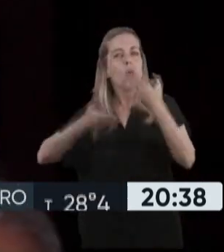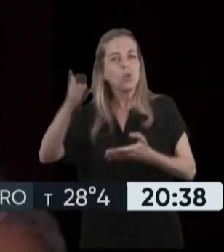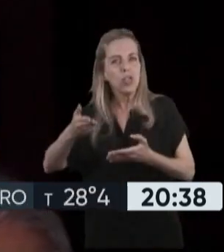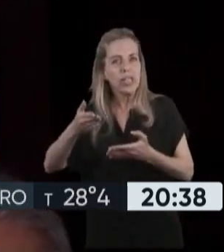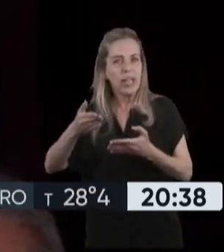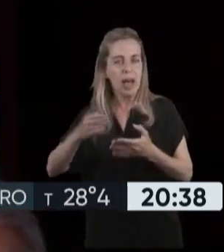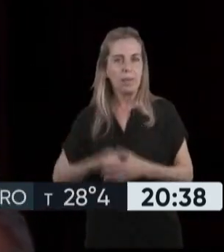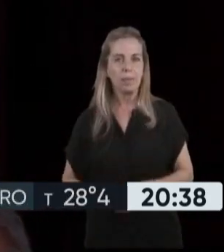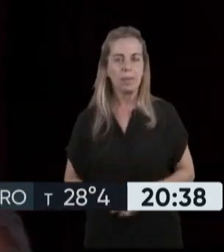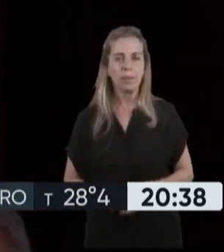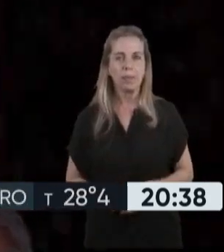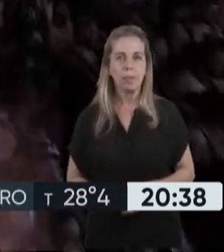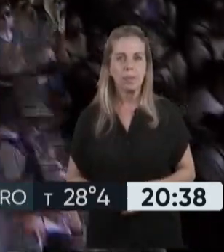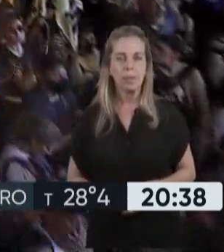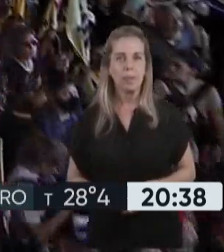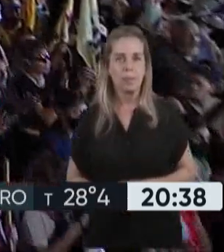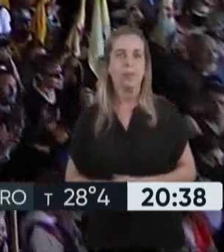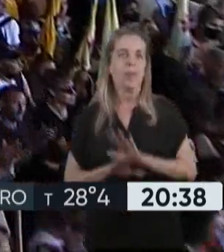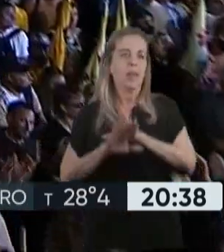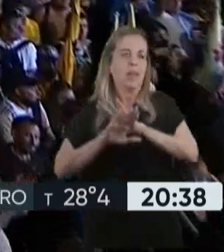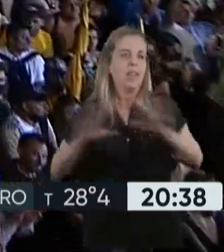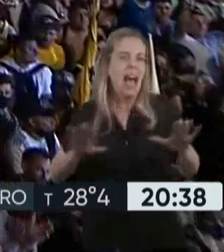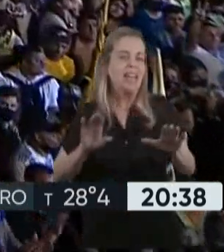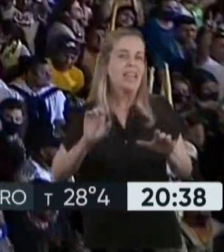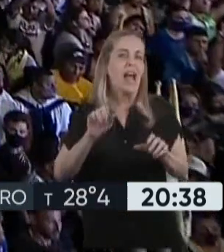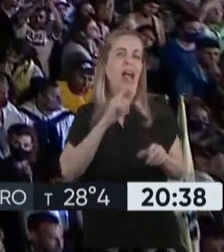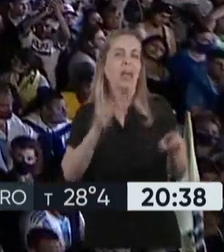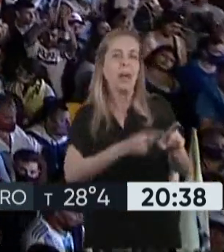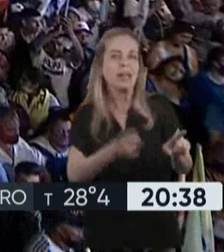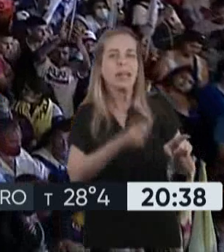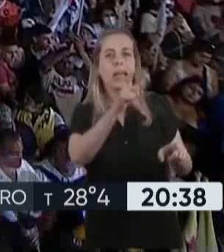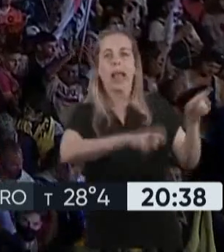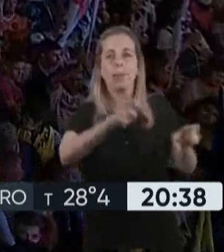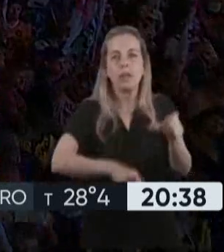justicia, no encubriendo, no persiguiendo,